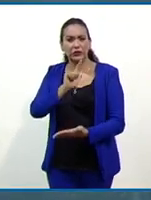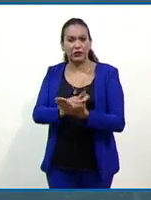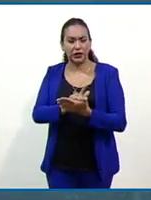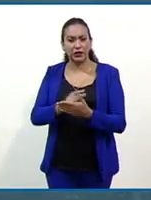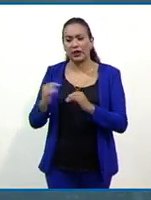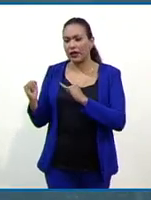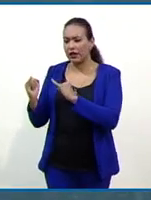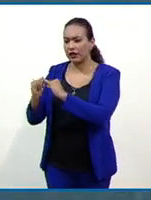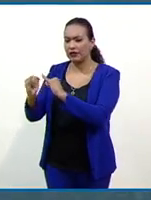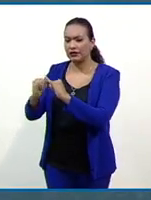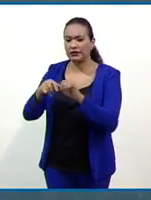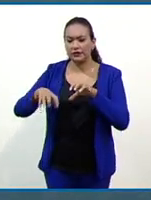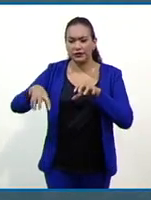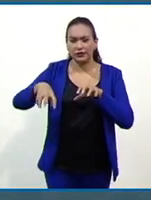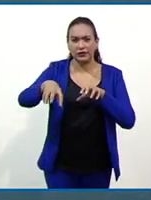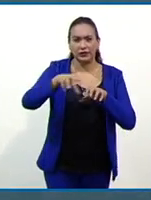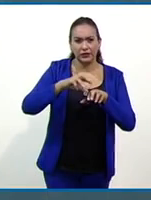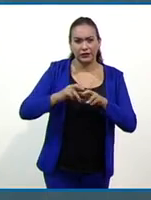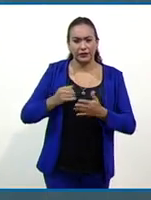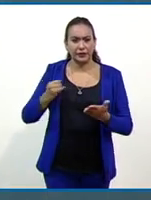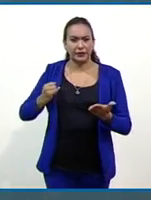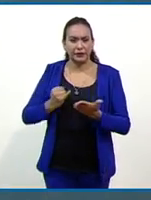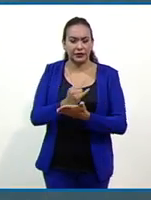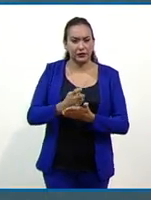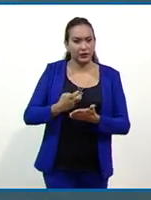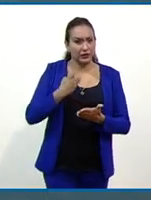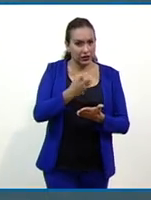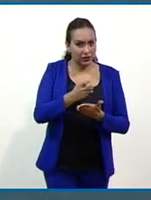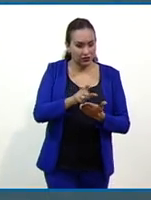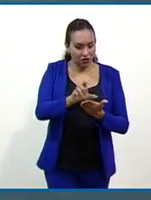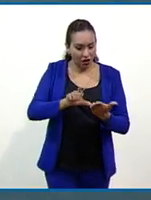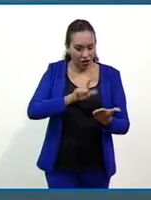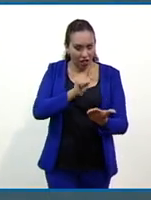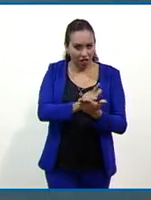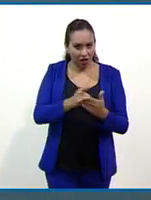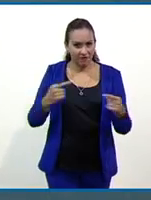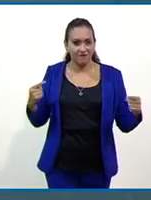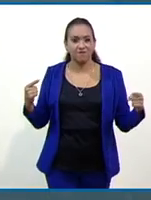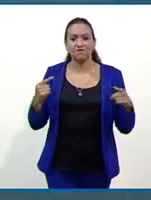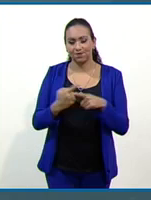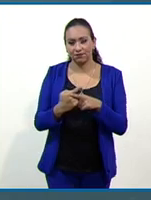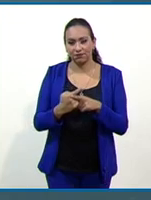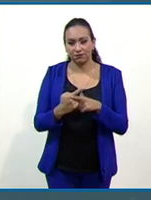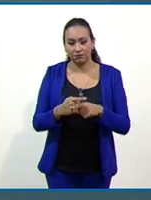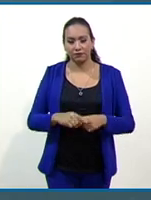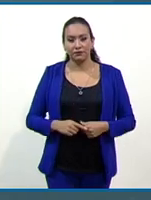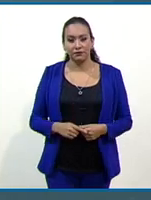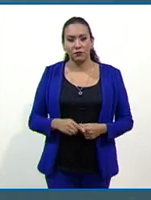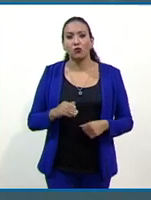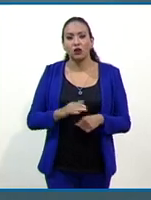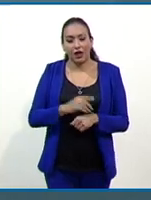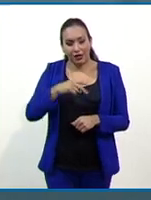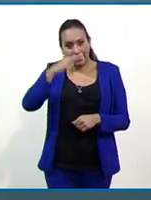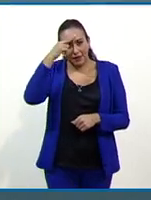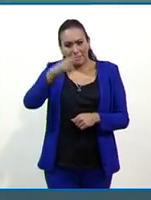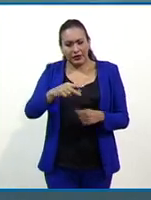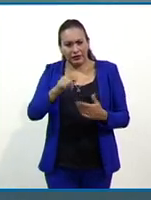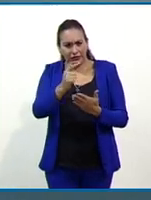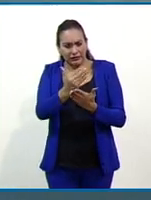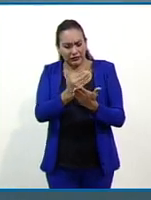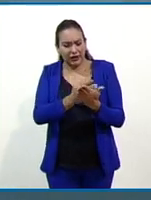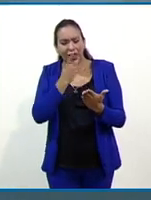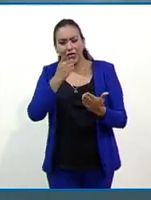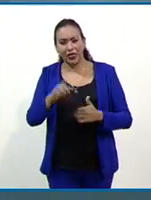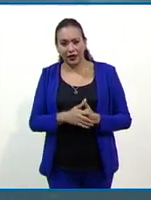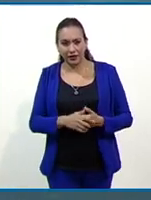órganos jurisdiccionales, lo que vulnera el marco institucional y legal que rige en el país. Indicó que el incumplimiento